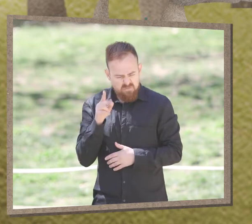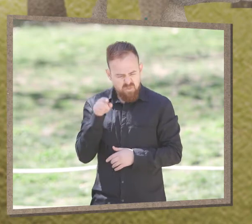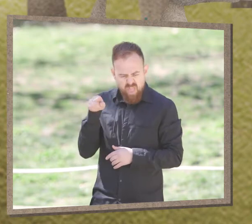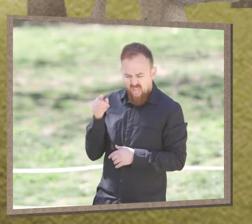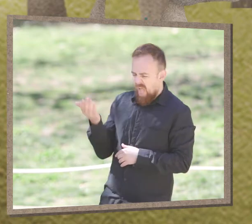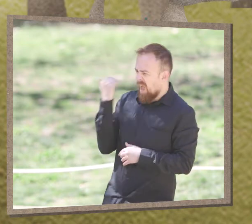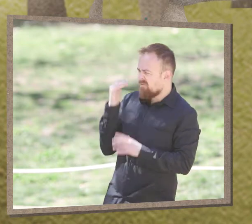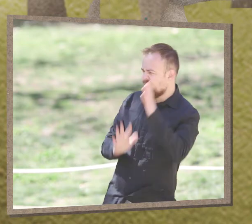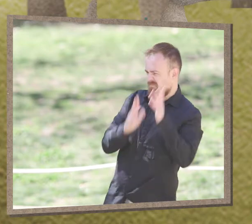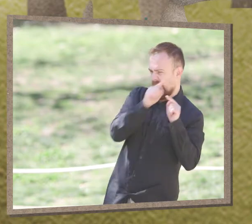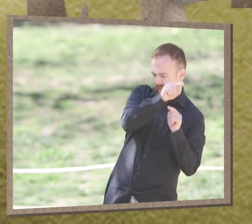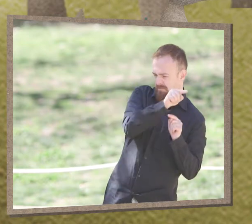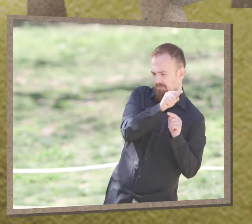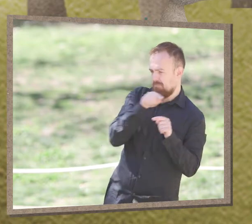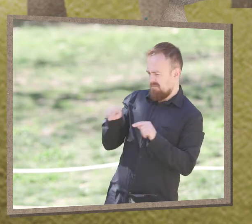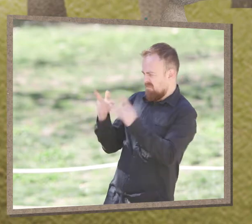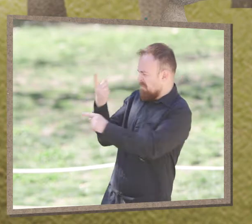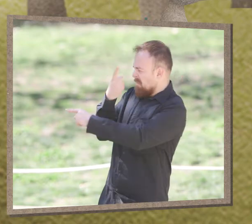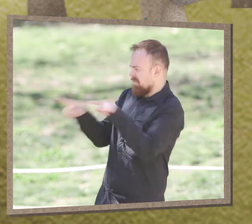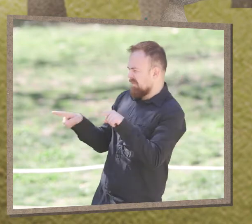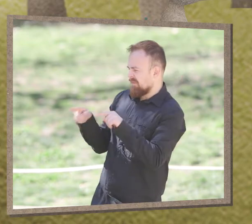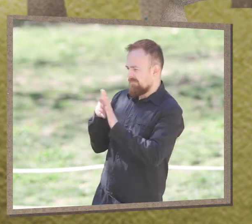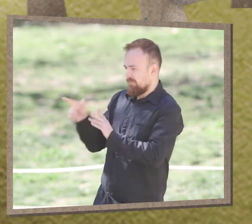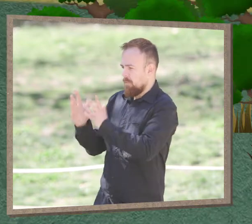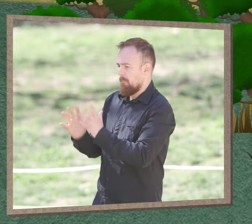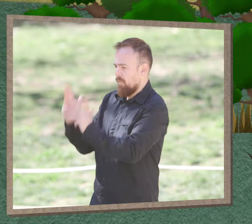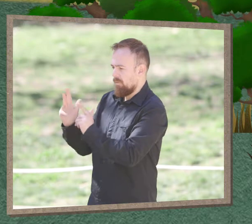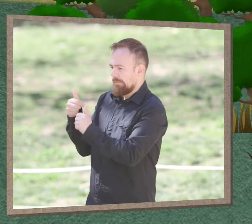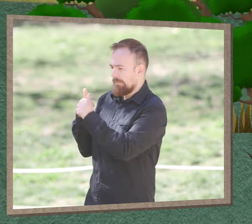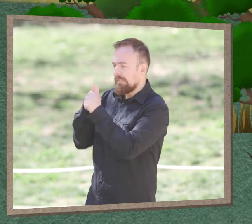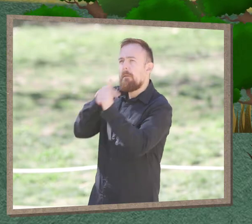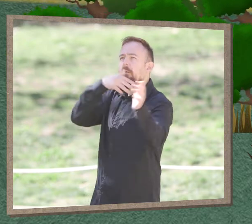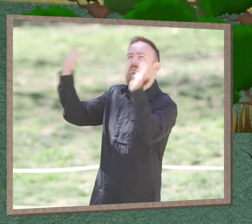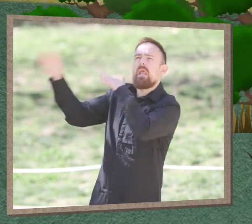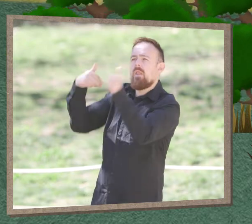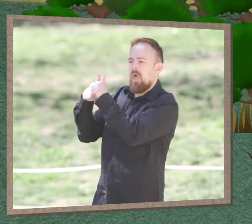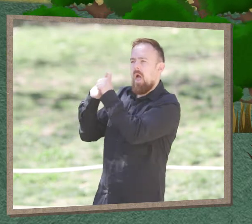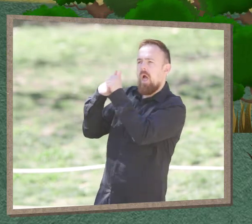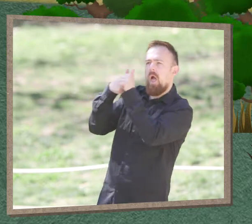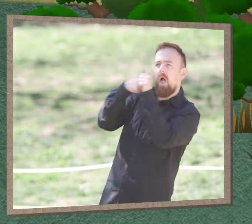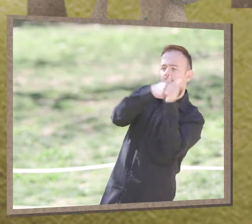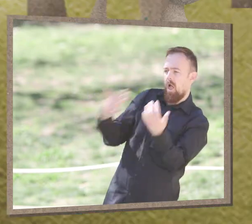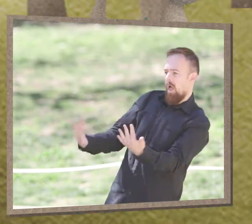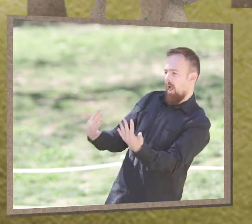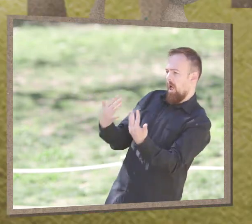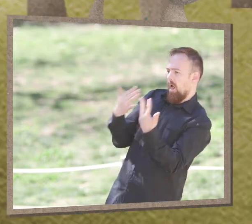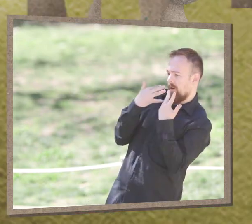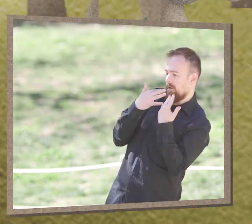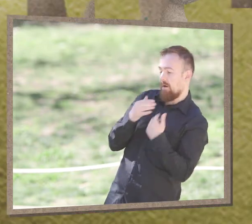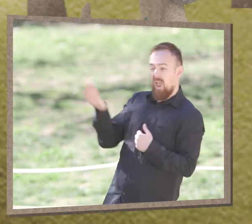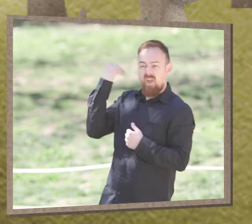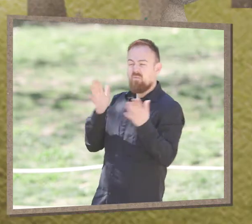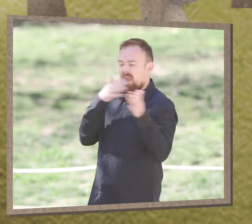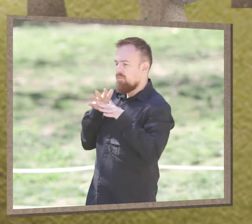veo. Y este parece muy distinto al que ocurrió ayer y viene hacia nosotros. Es verdad.